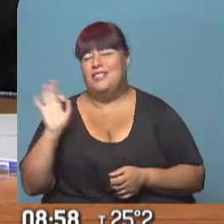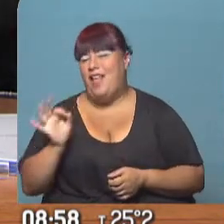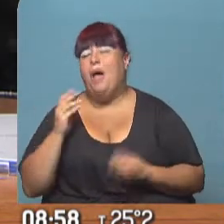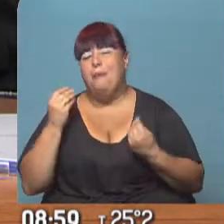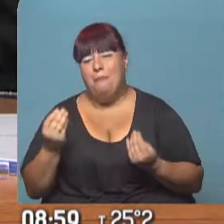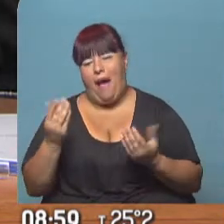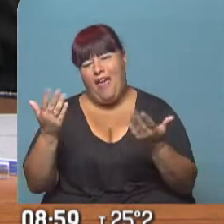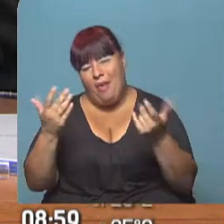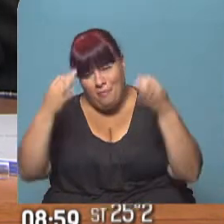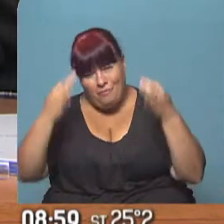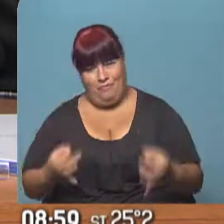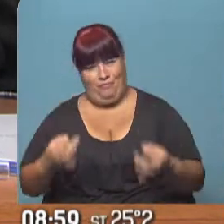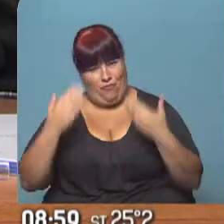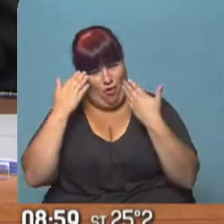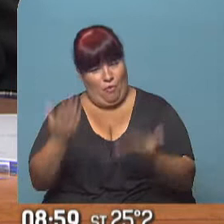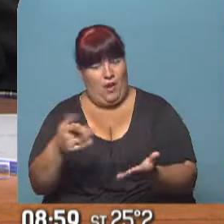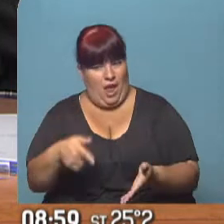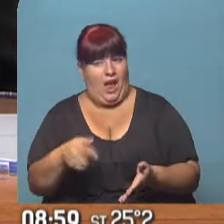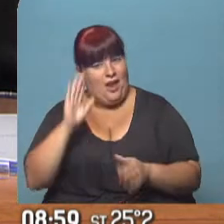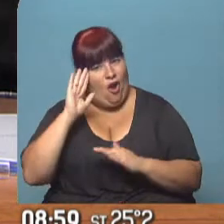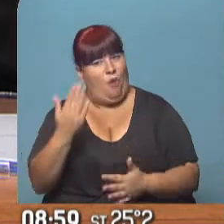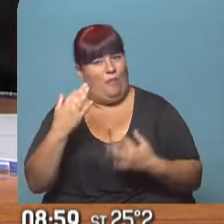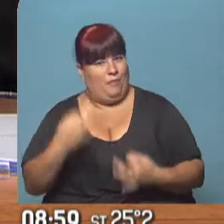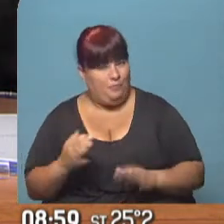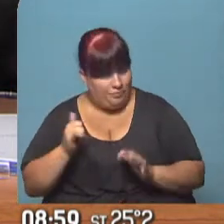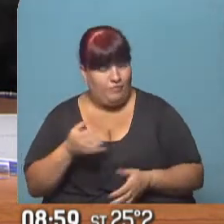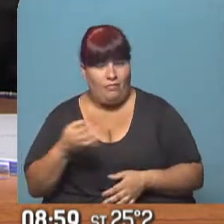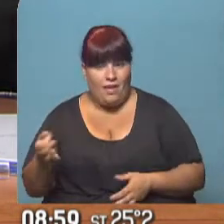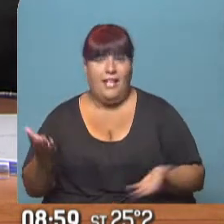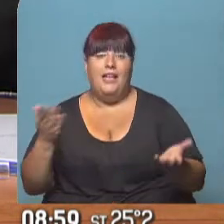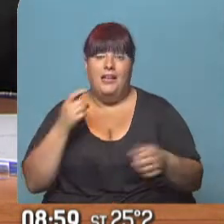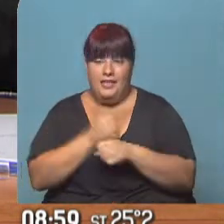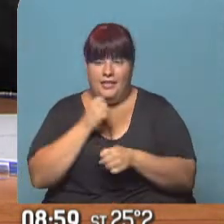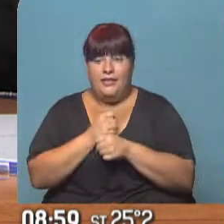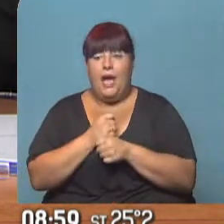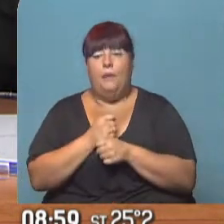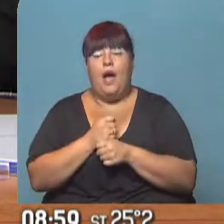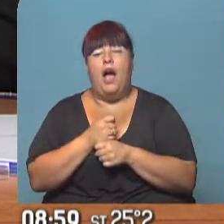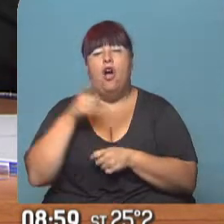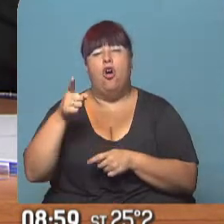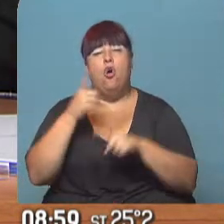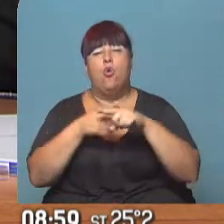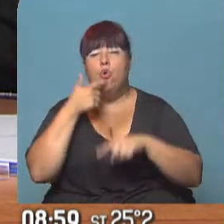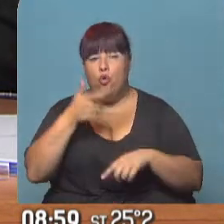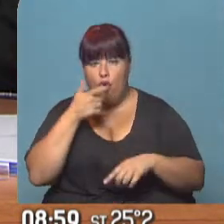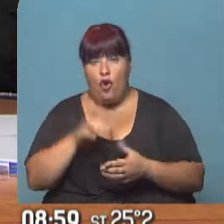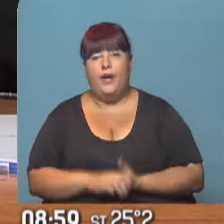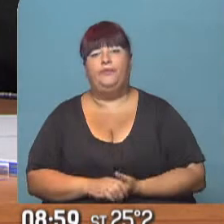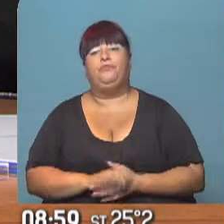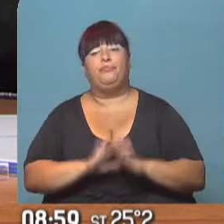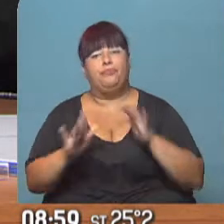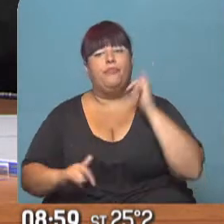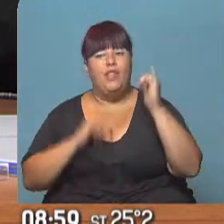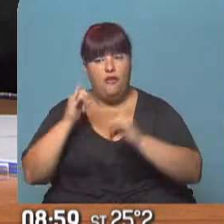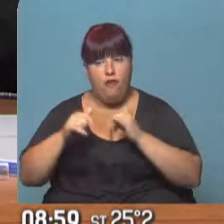poder despedirlos como corresponde y recordarlos como corresponde el trabajo que lleva adelante la cruz roja y bueno y la